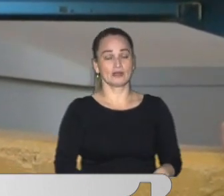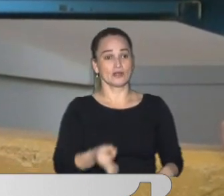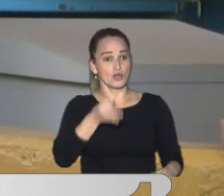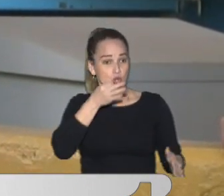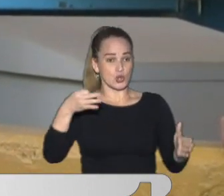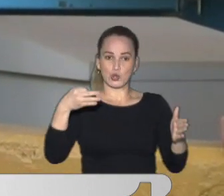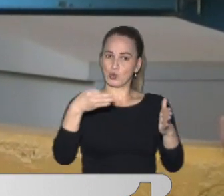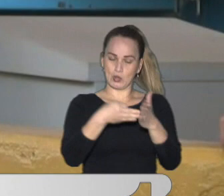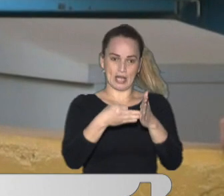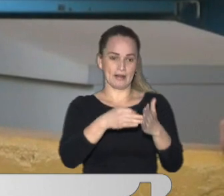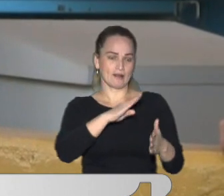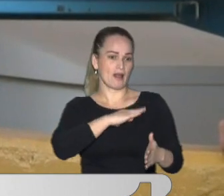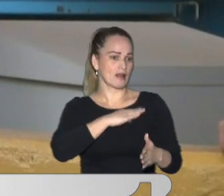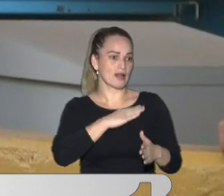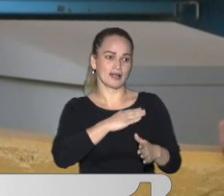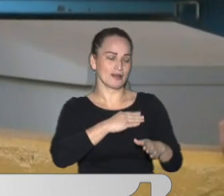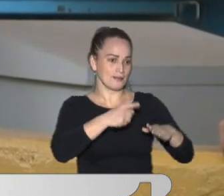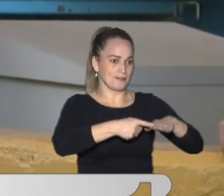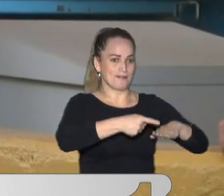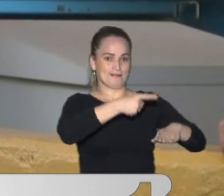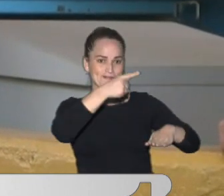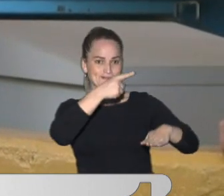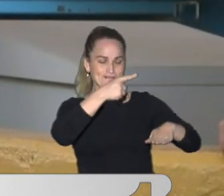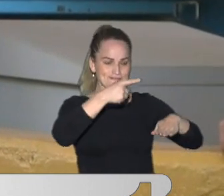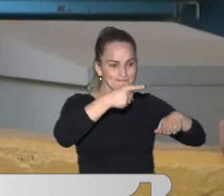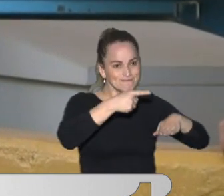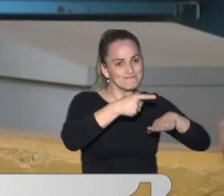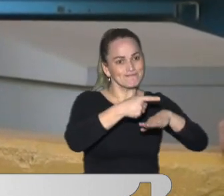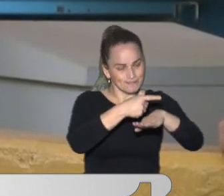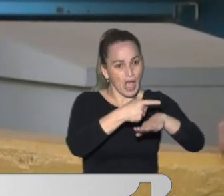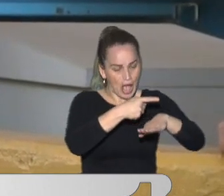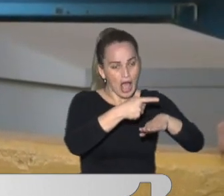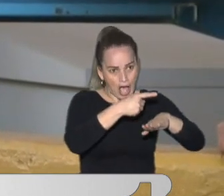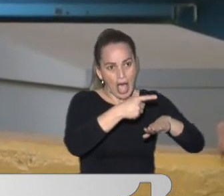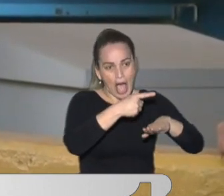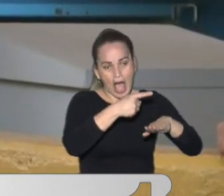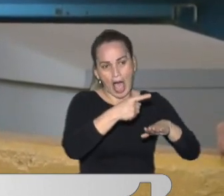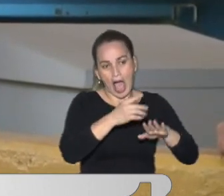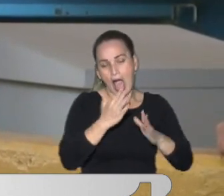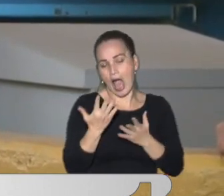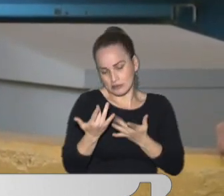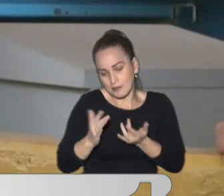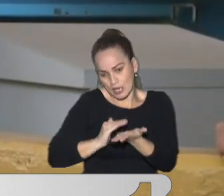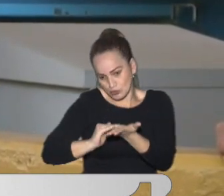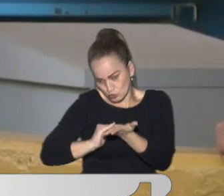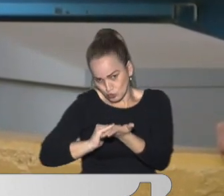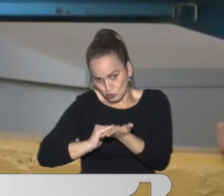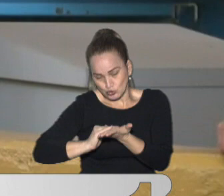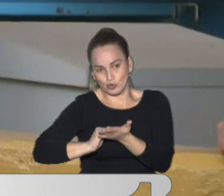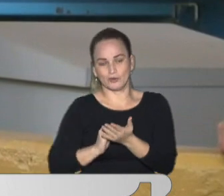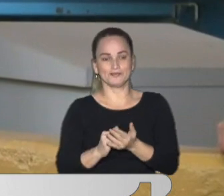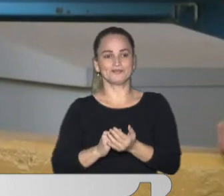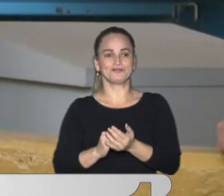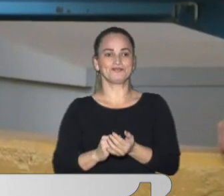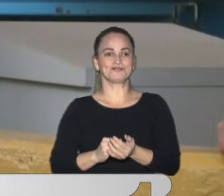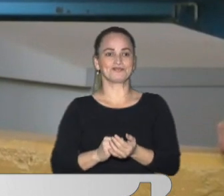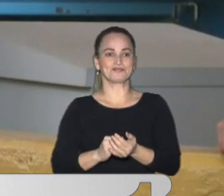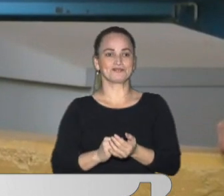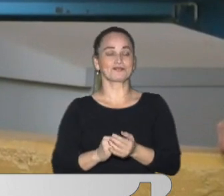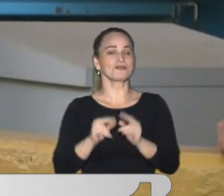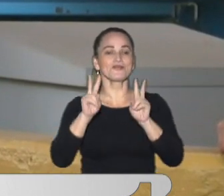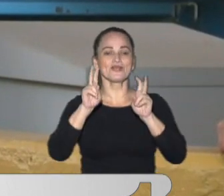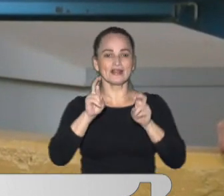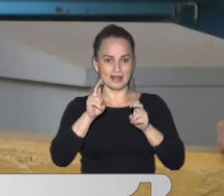alcalde William Dow para que se levantaran las talanqueras mientras se resolvía el proceso fiscal. Y cambiando de tema,